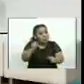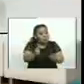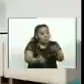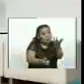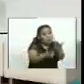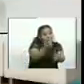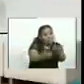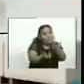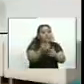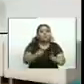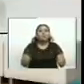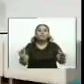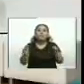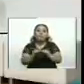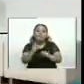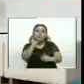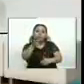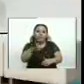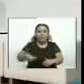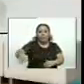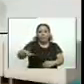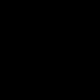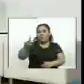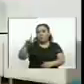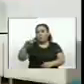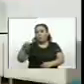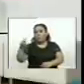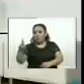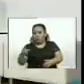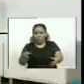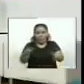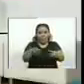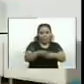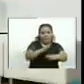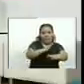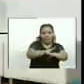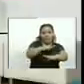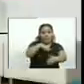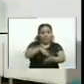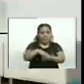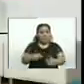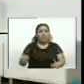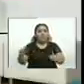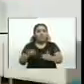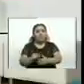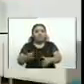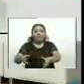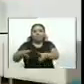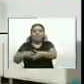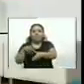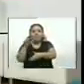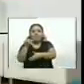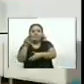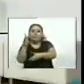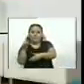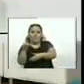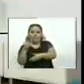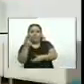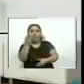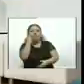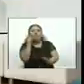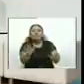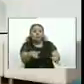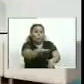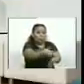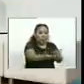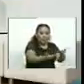incendio. También les queremos contar que en Santa Tecla Protección Civil junto al cuerpo de agentes metropolitanos verificaron que los puestos